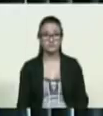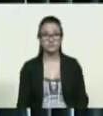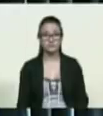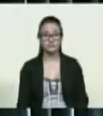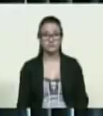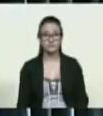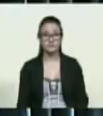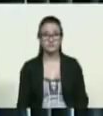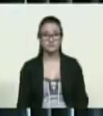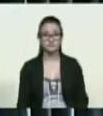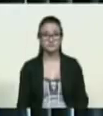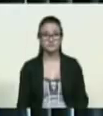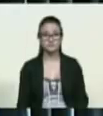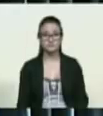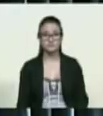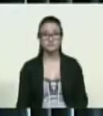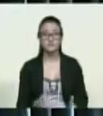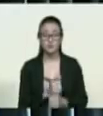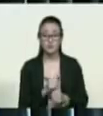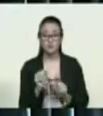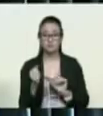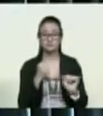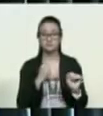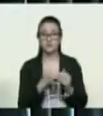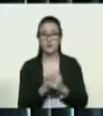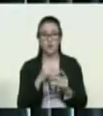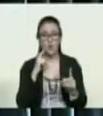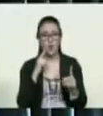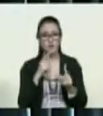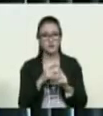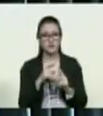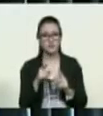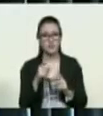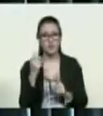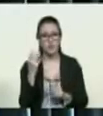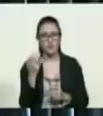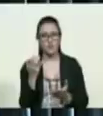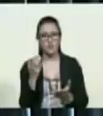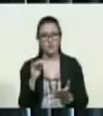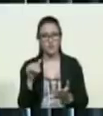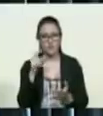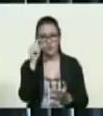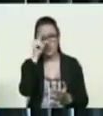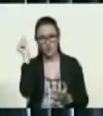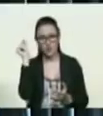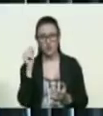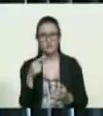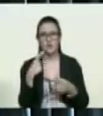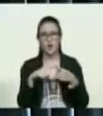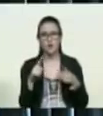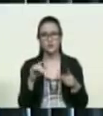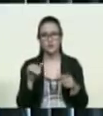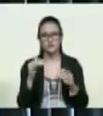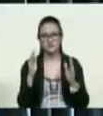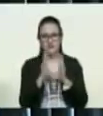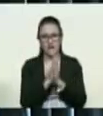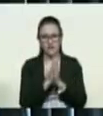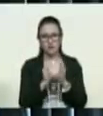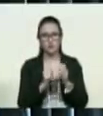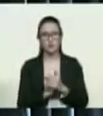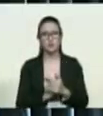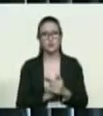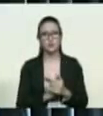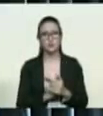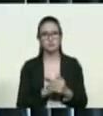logramos impedir que los objetivos de Julio Borges, de Juan Manuel Santos, de Juan Requesén, de Taboski,